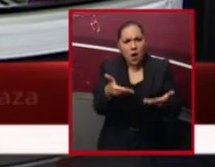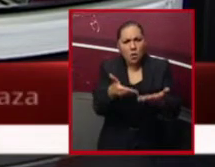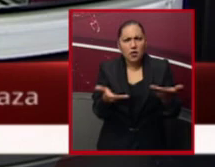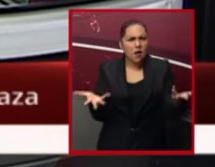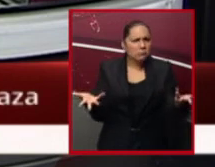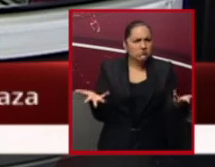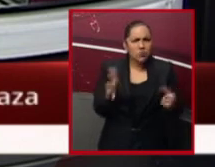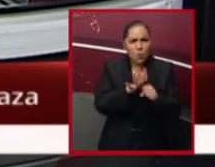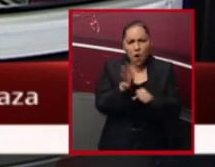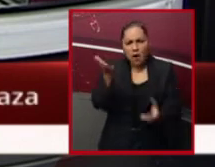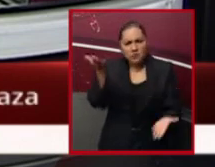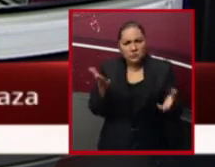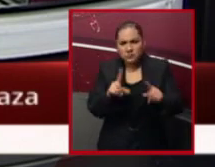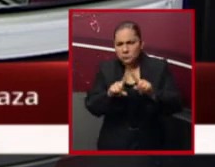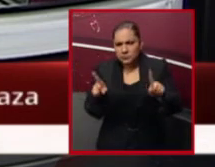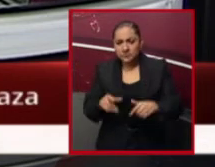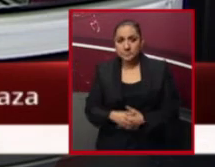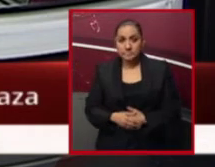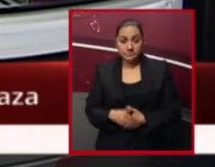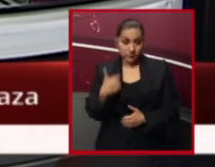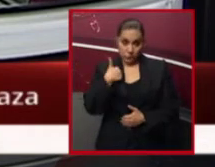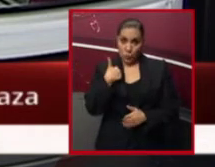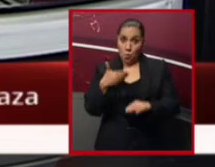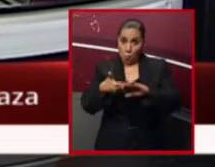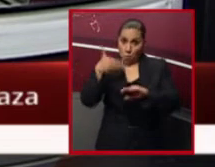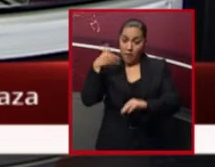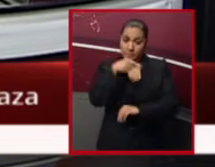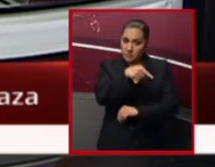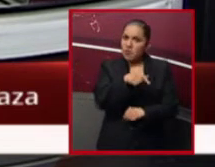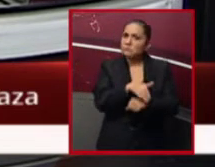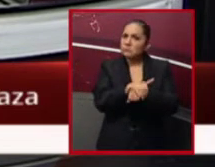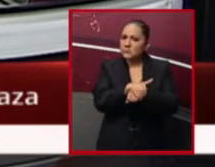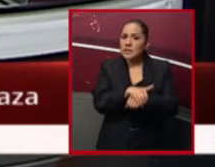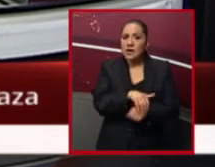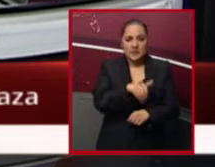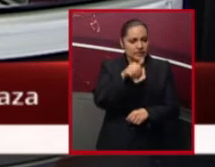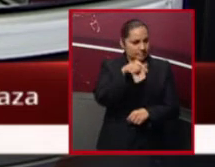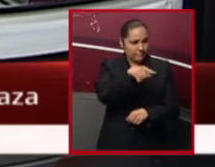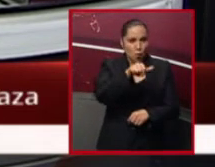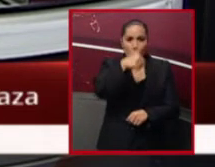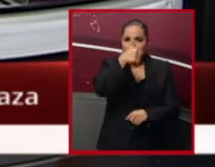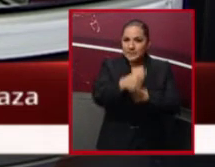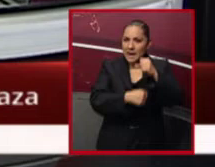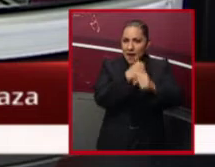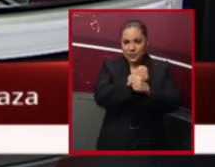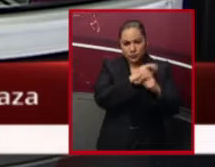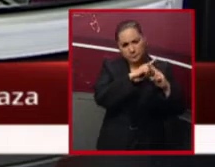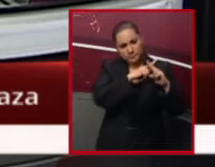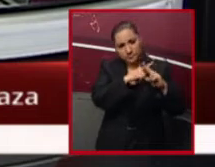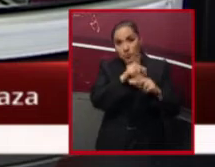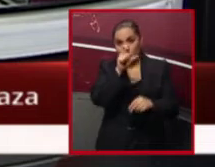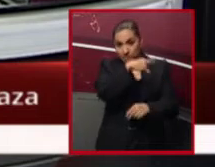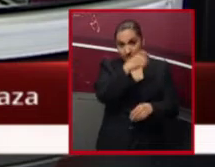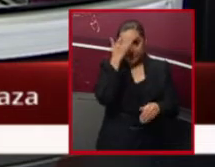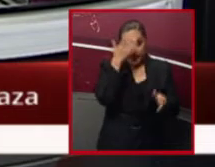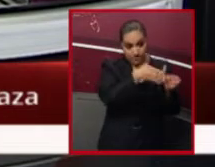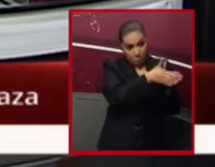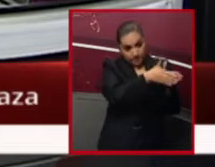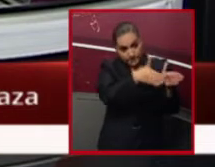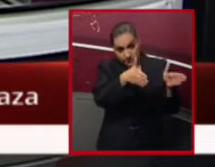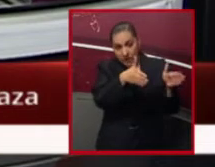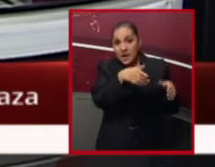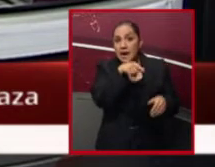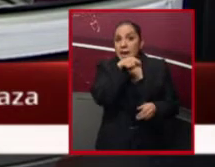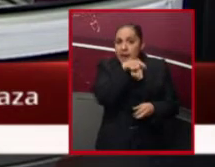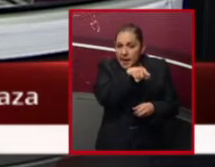11 años, los últimos 11 años de su vida. Comíamos cada 8 días y Manuel sabía que lo iban a matar.